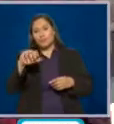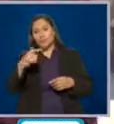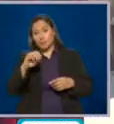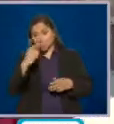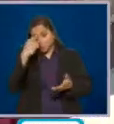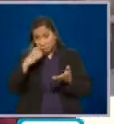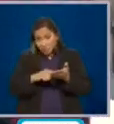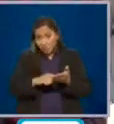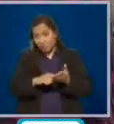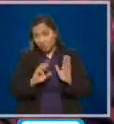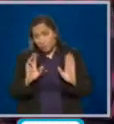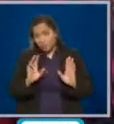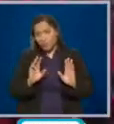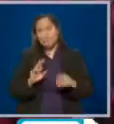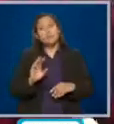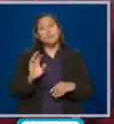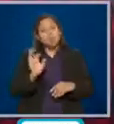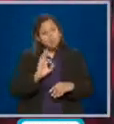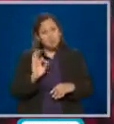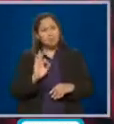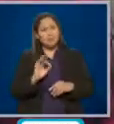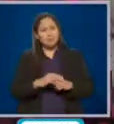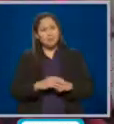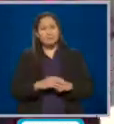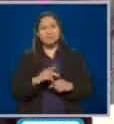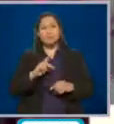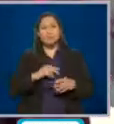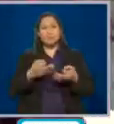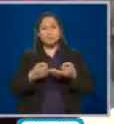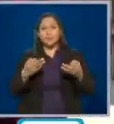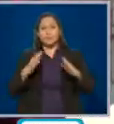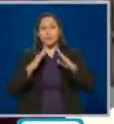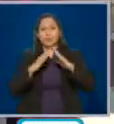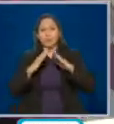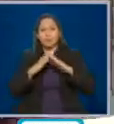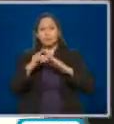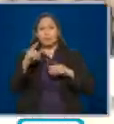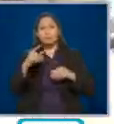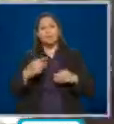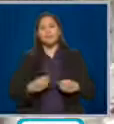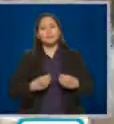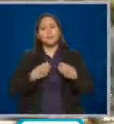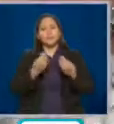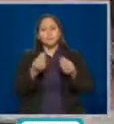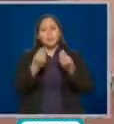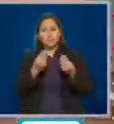Puede ser, uno nunca sabe. En mi predio, por ejemplo, ahí vivieron muchos